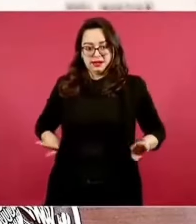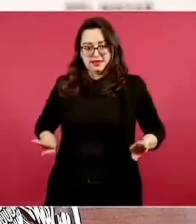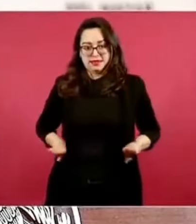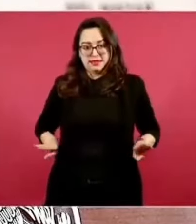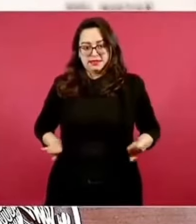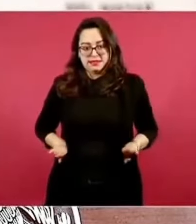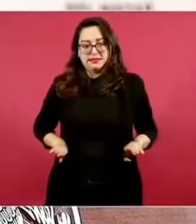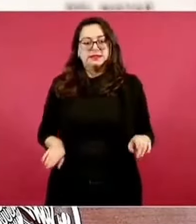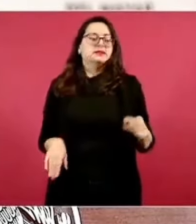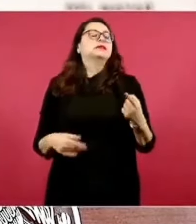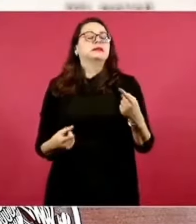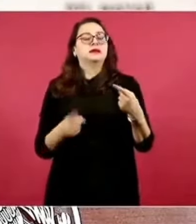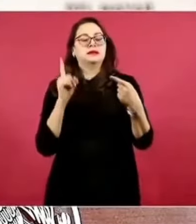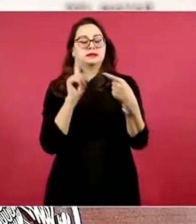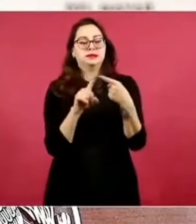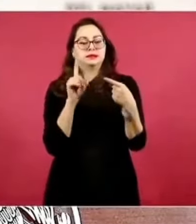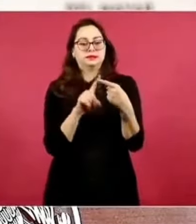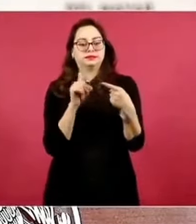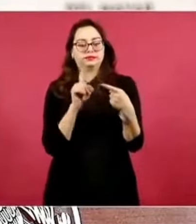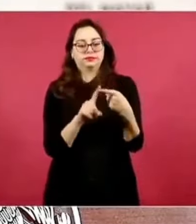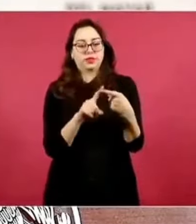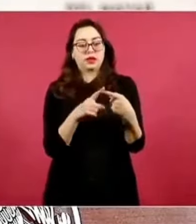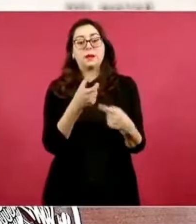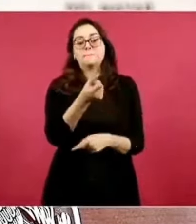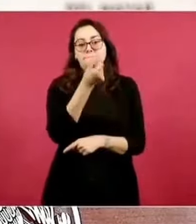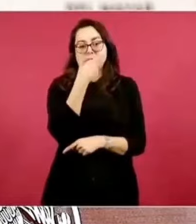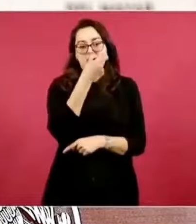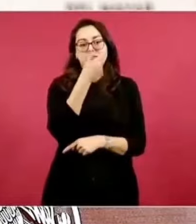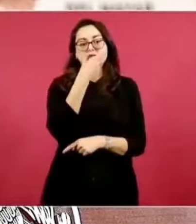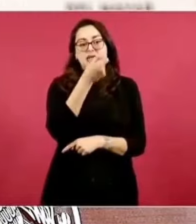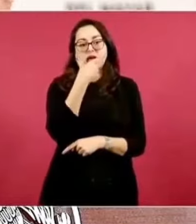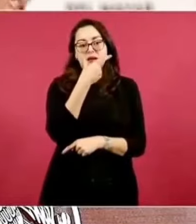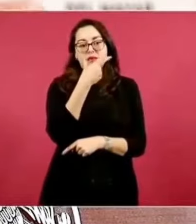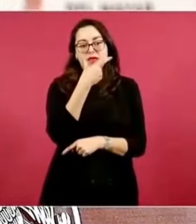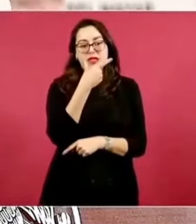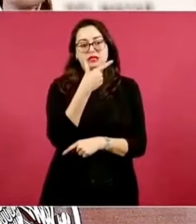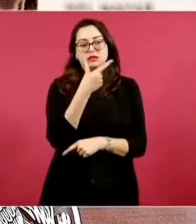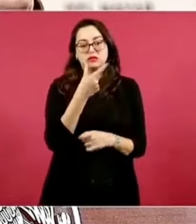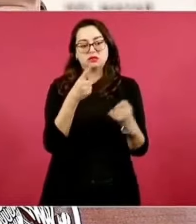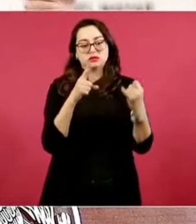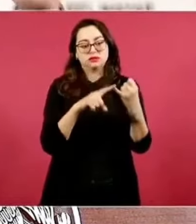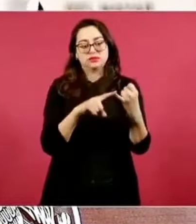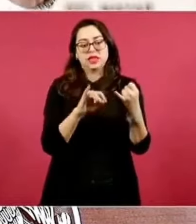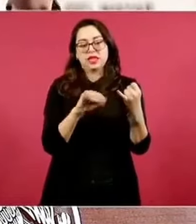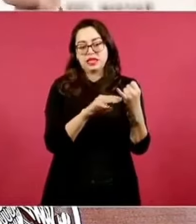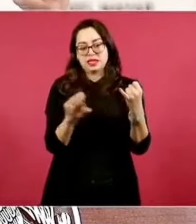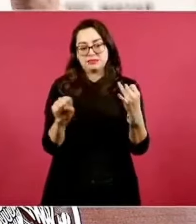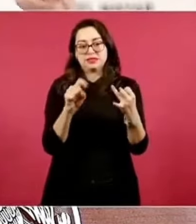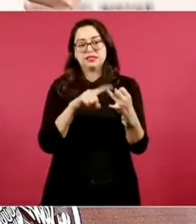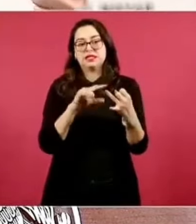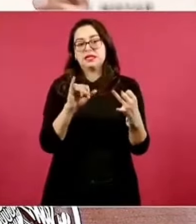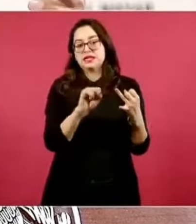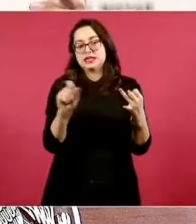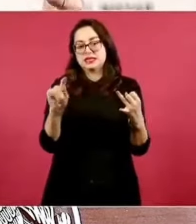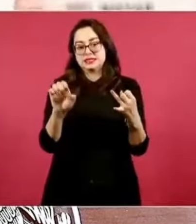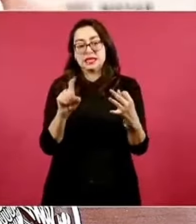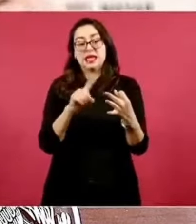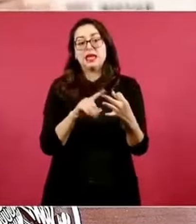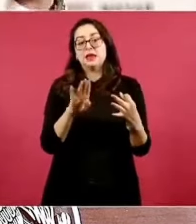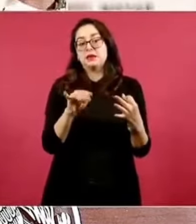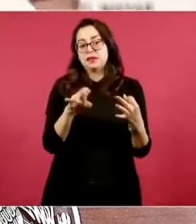espacio en donde se está se tienen todos los medicamentos de estas tres instituciones del IMS del Iste y del IMS